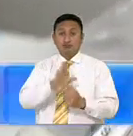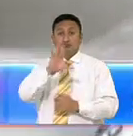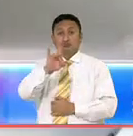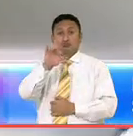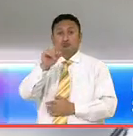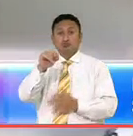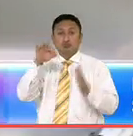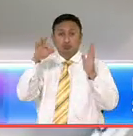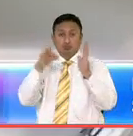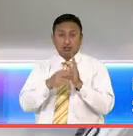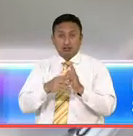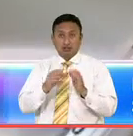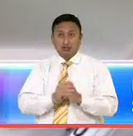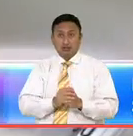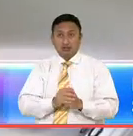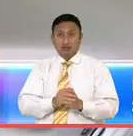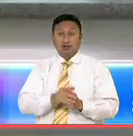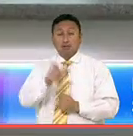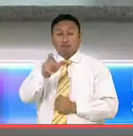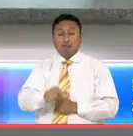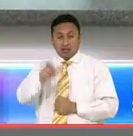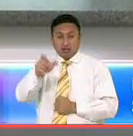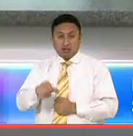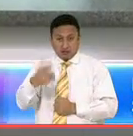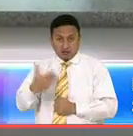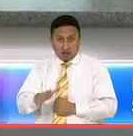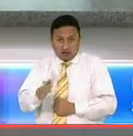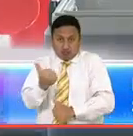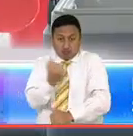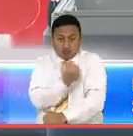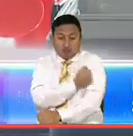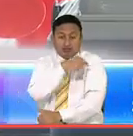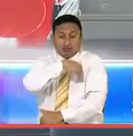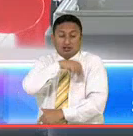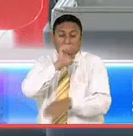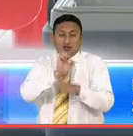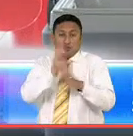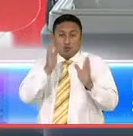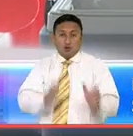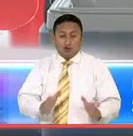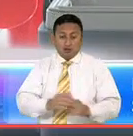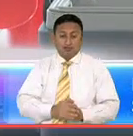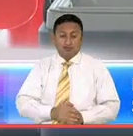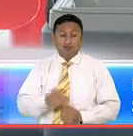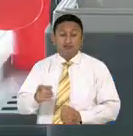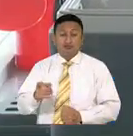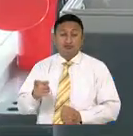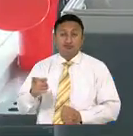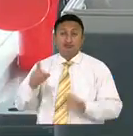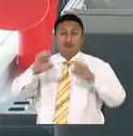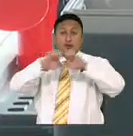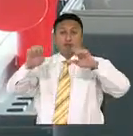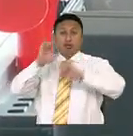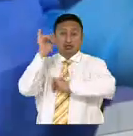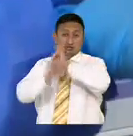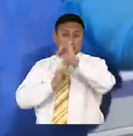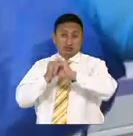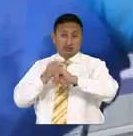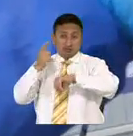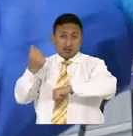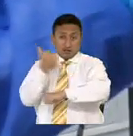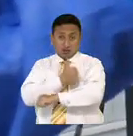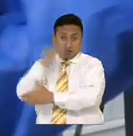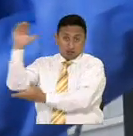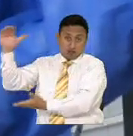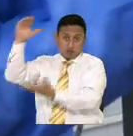mil 687 personas inmunizadas en el ecuador con vacunas importadas de farmacéuticas internacionales